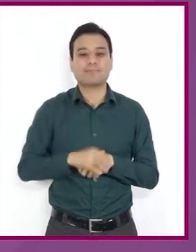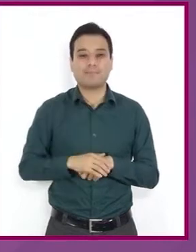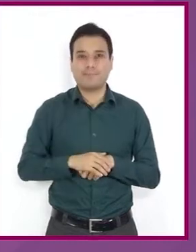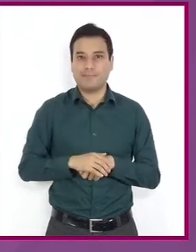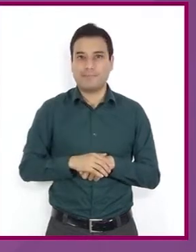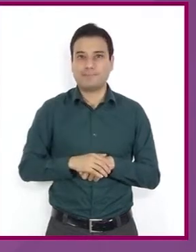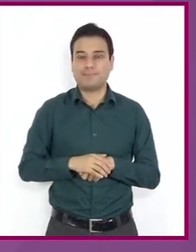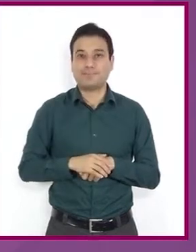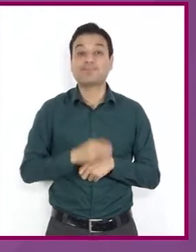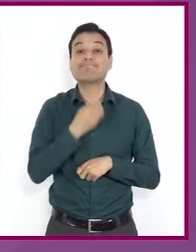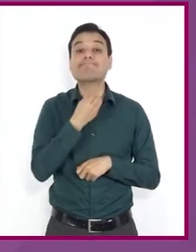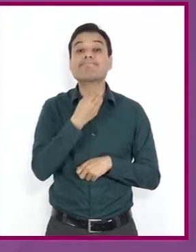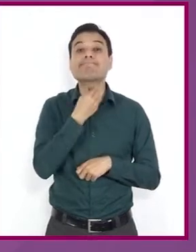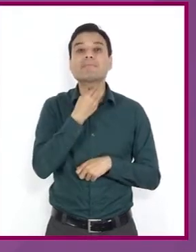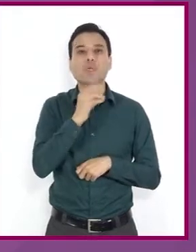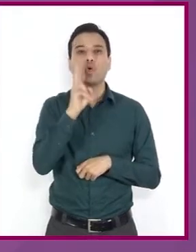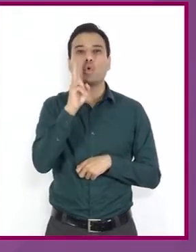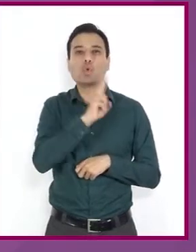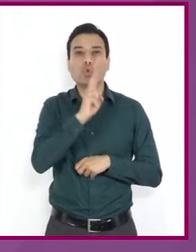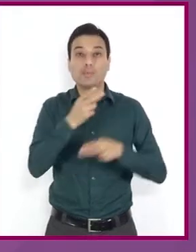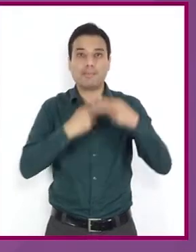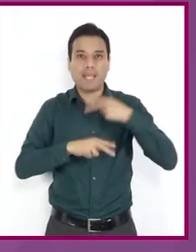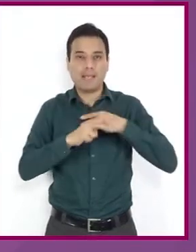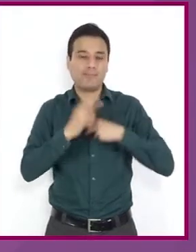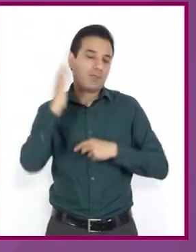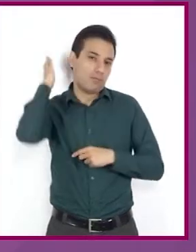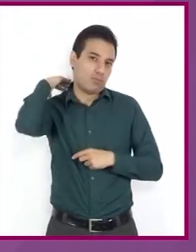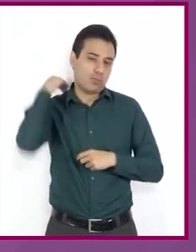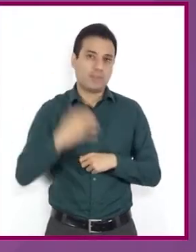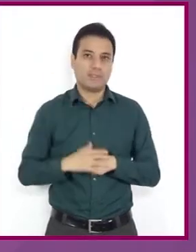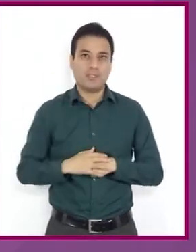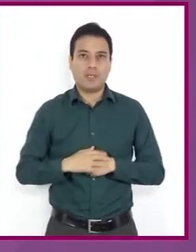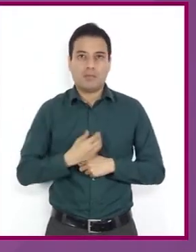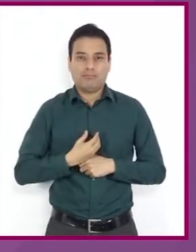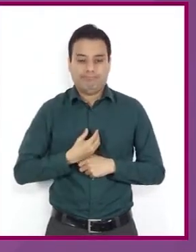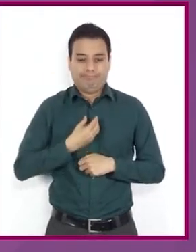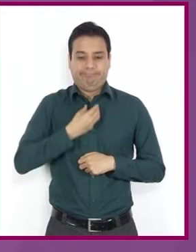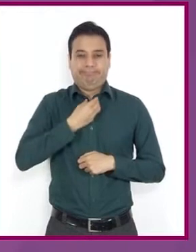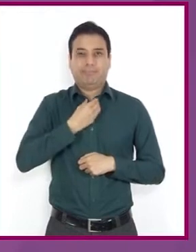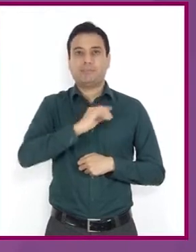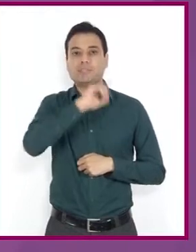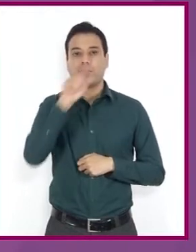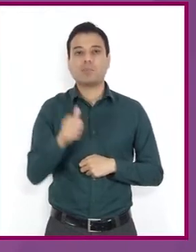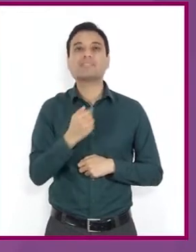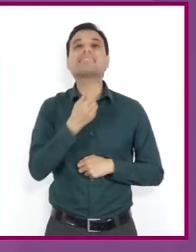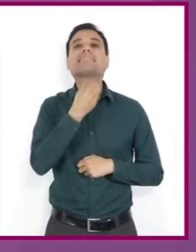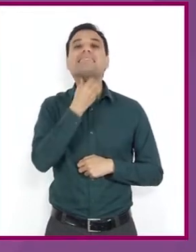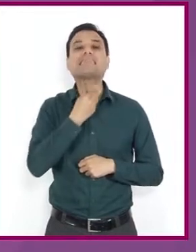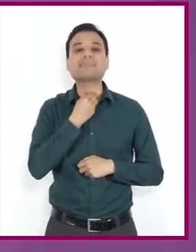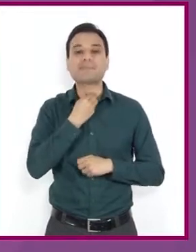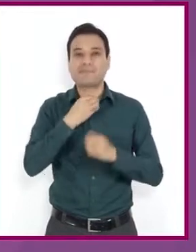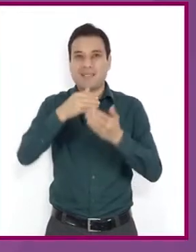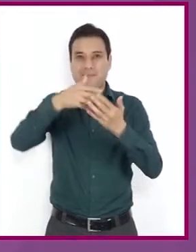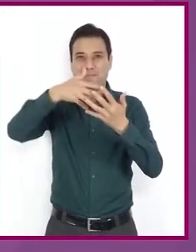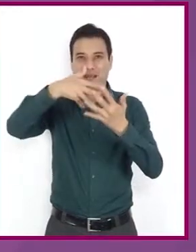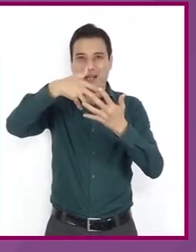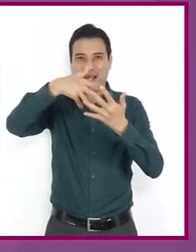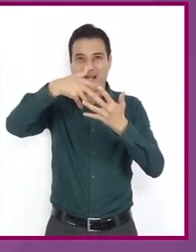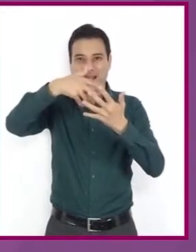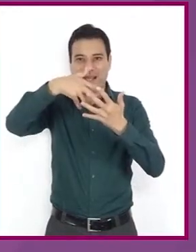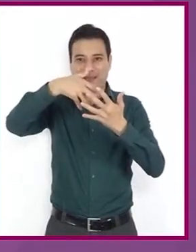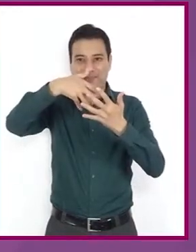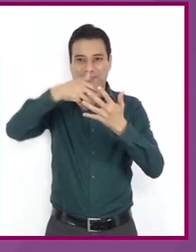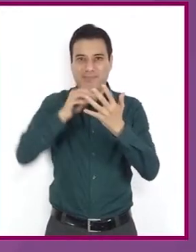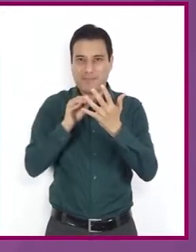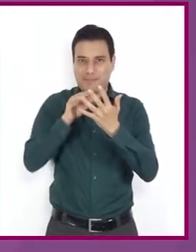glotis. El aire procede de los pulmones, pasa a través de la glotis y hace vibrar los 2 pares de cuerdas vocales